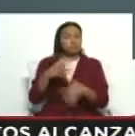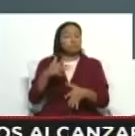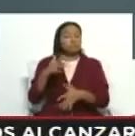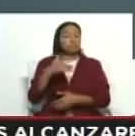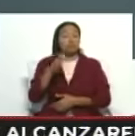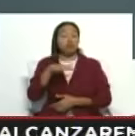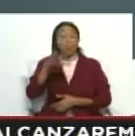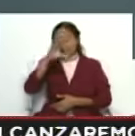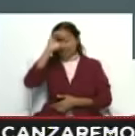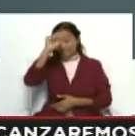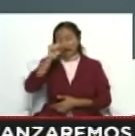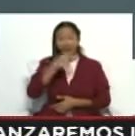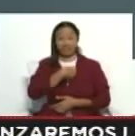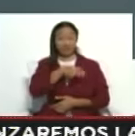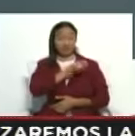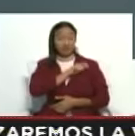España.